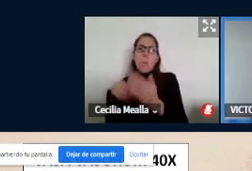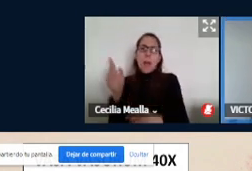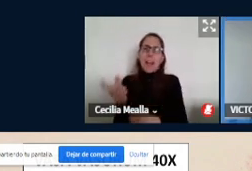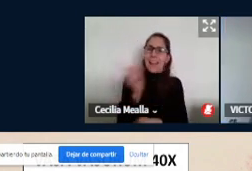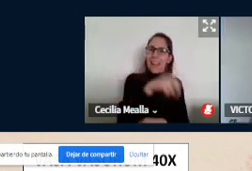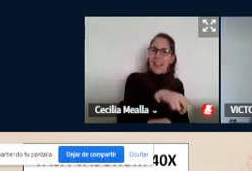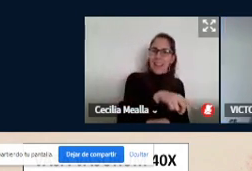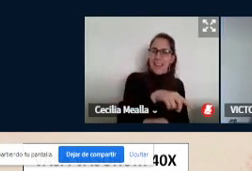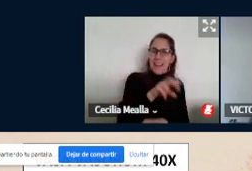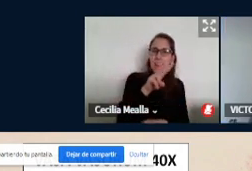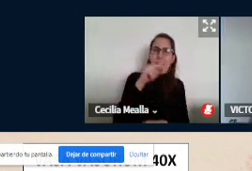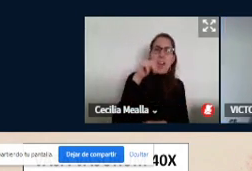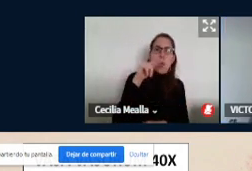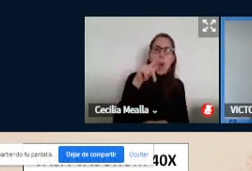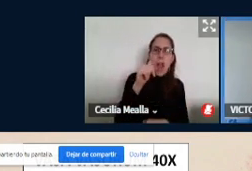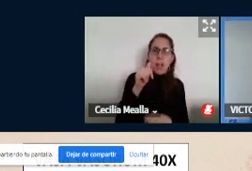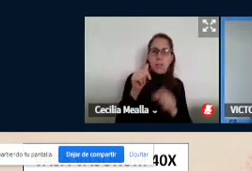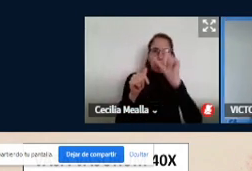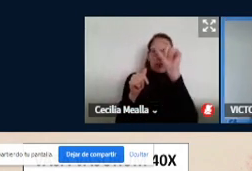¿Sí?